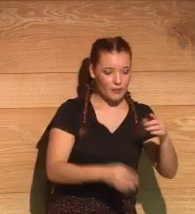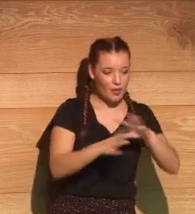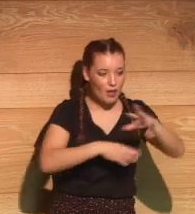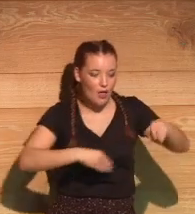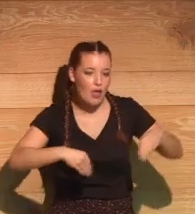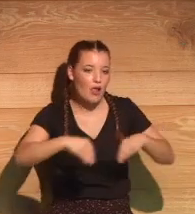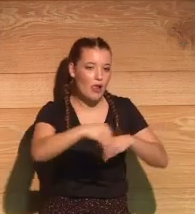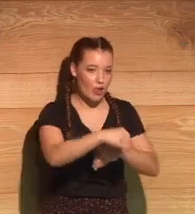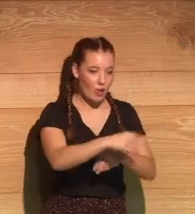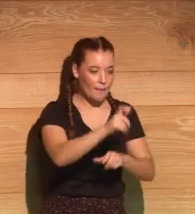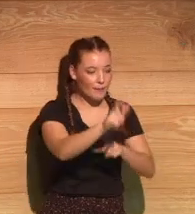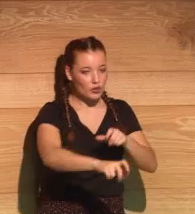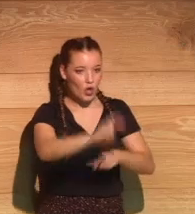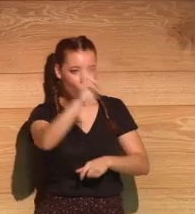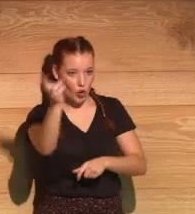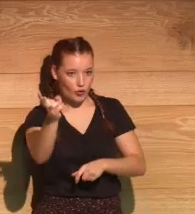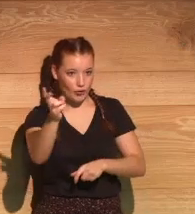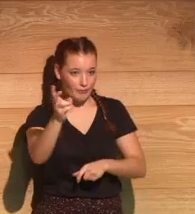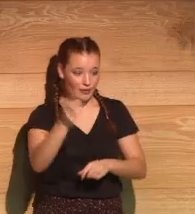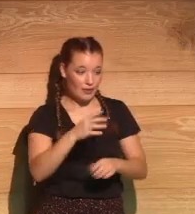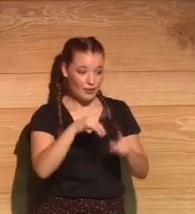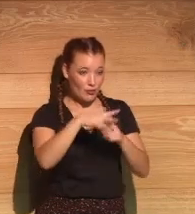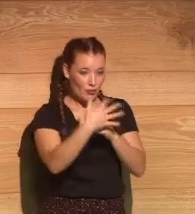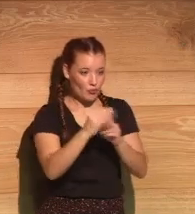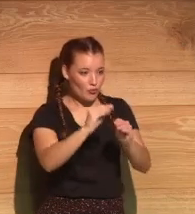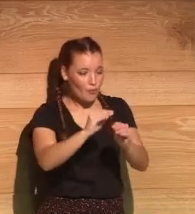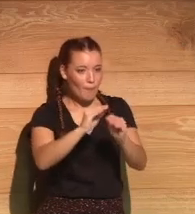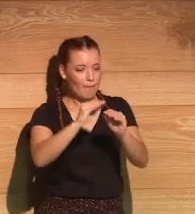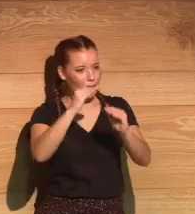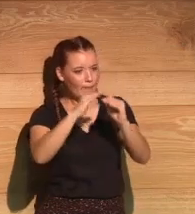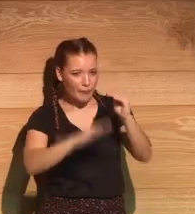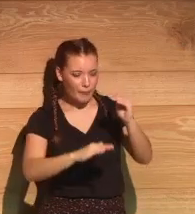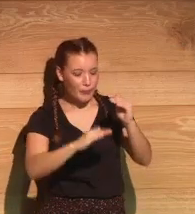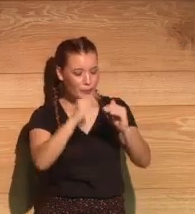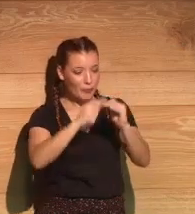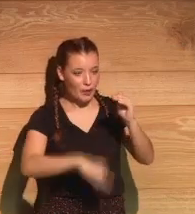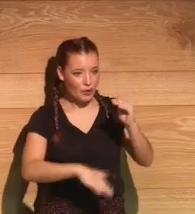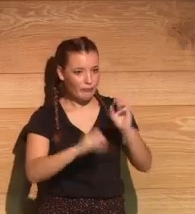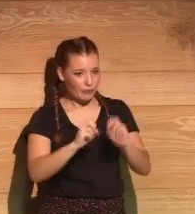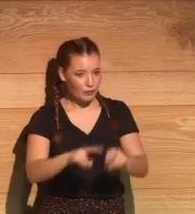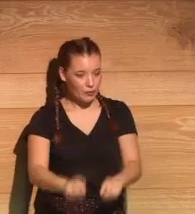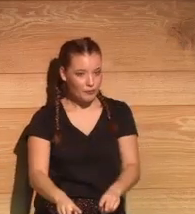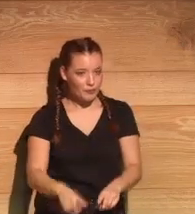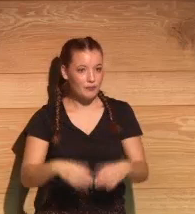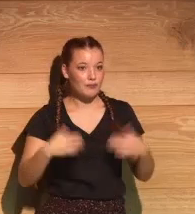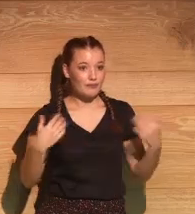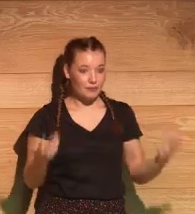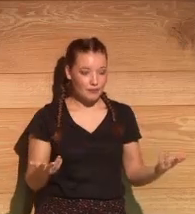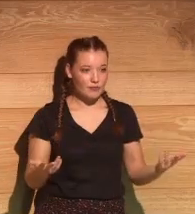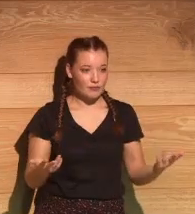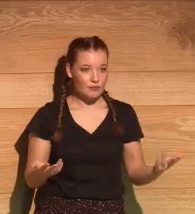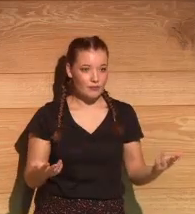no, que estaban en peor situación incluso, y eso se vio de alguna forma cortado por todas las opciones de rédito político que surgieron más adelante,